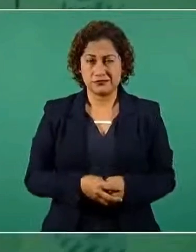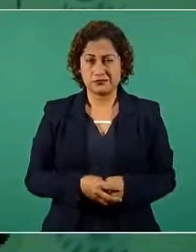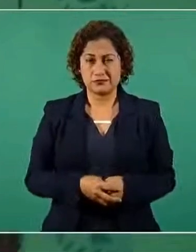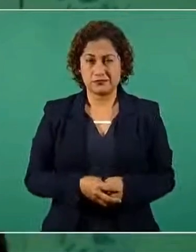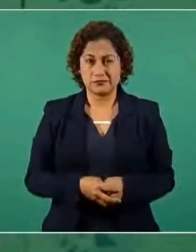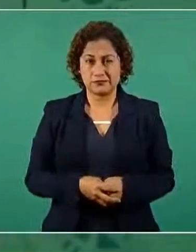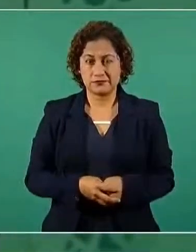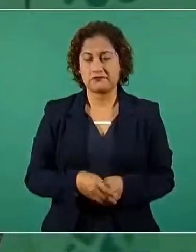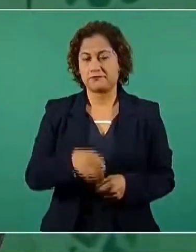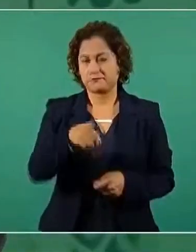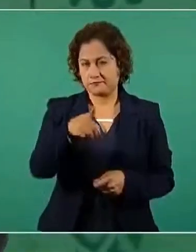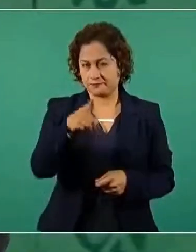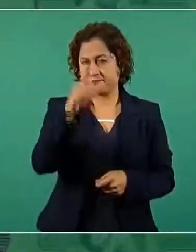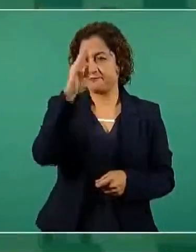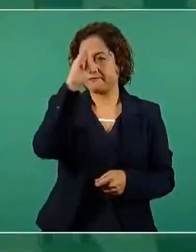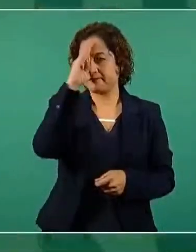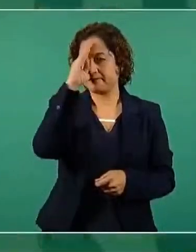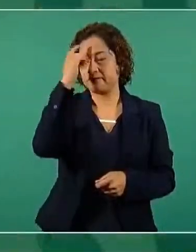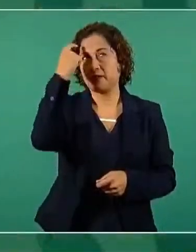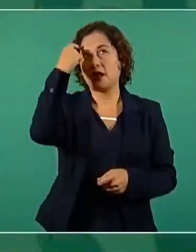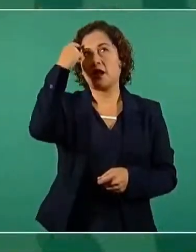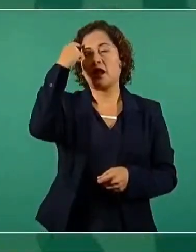Pensar un poco en eso,